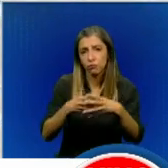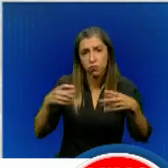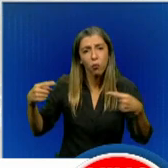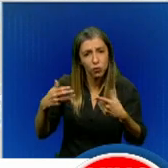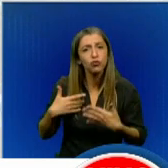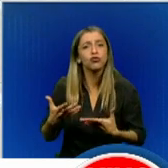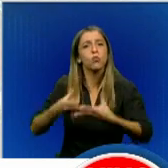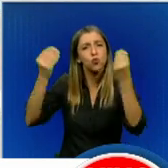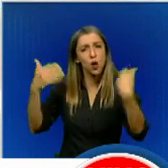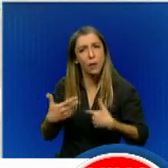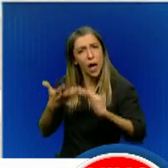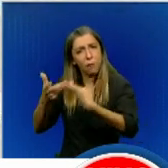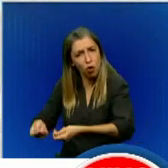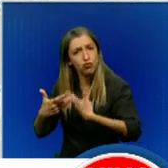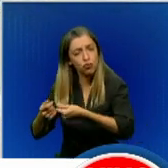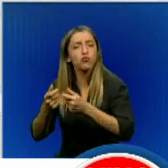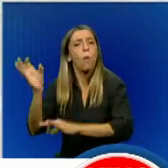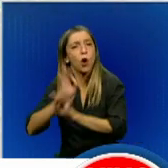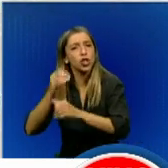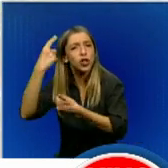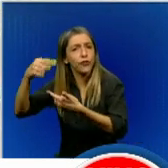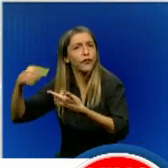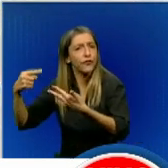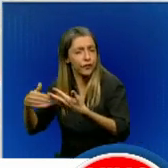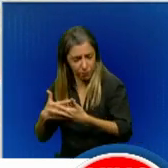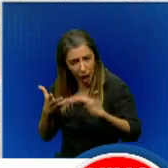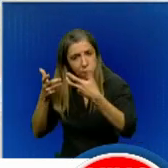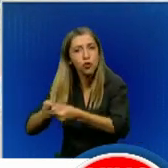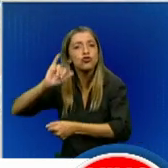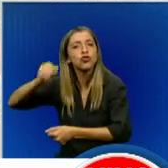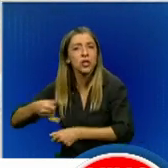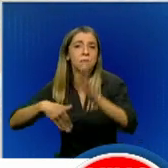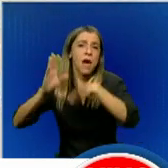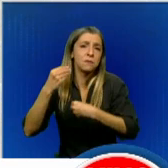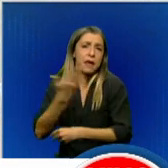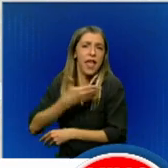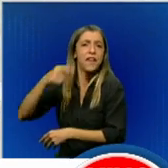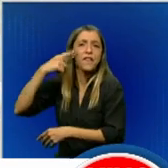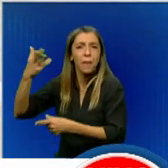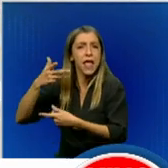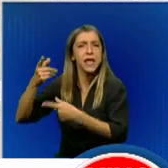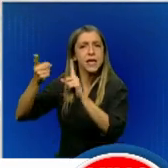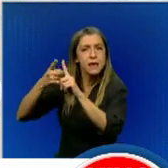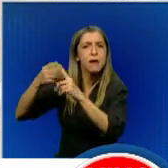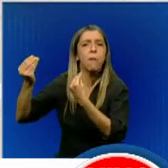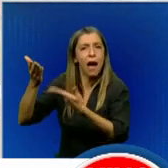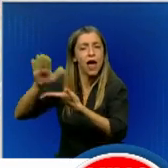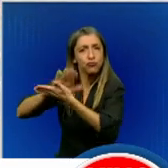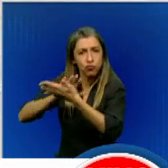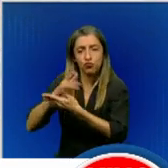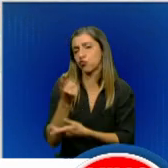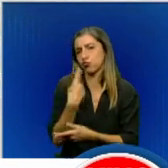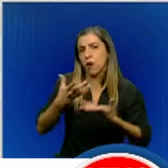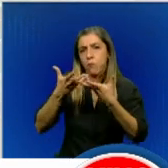que el gobierno necesita en materia de economía sobre todo para renegociar la deuda externa pero no podemos con esto